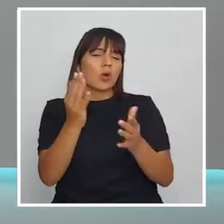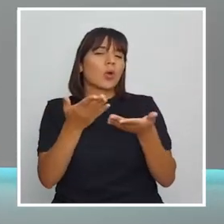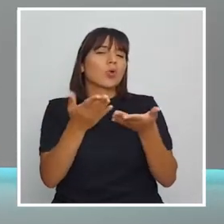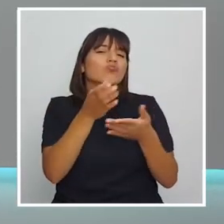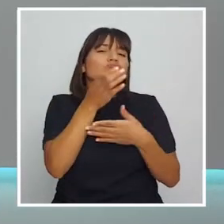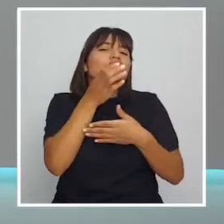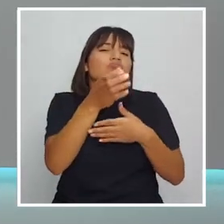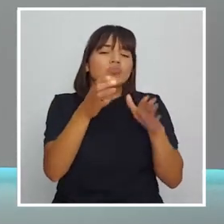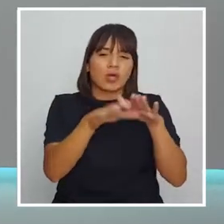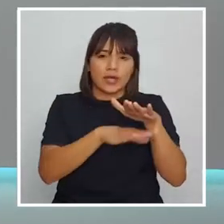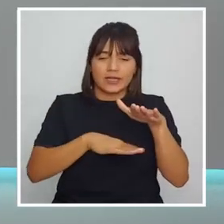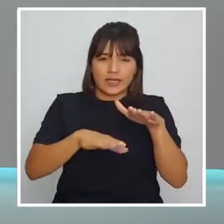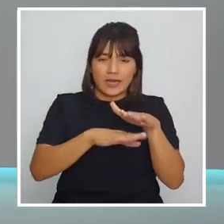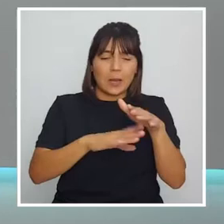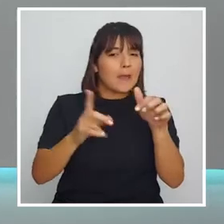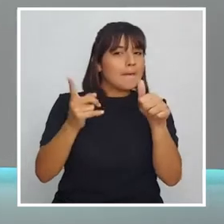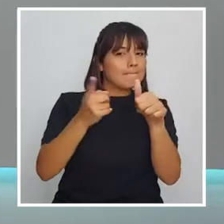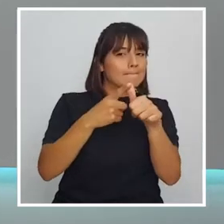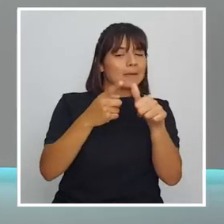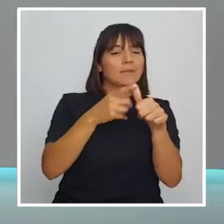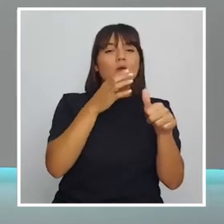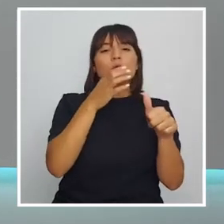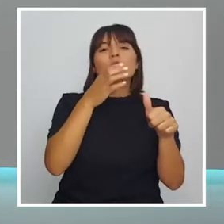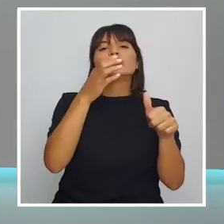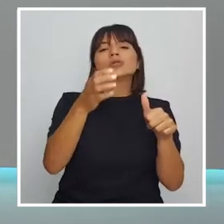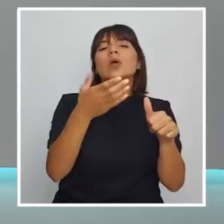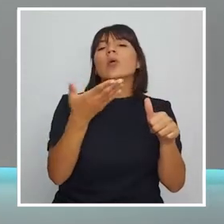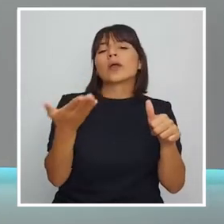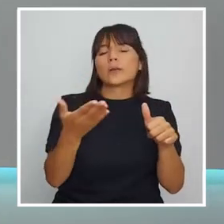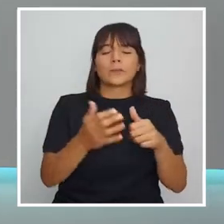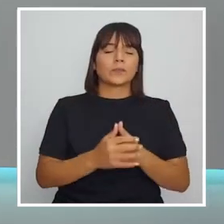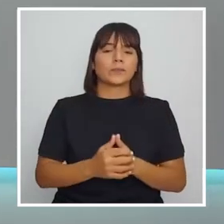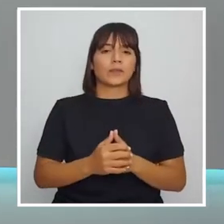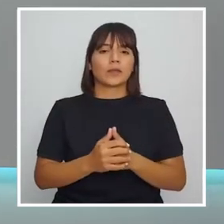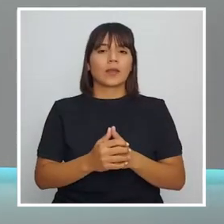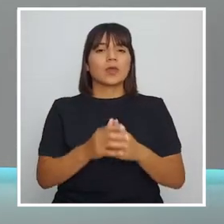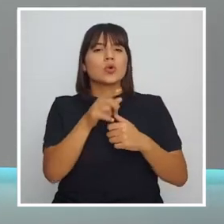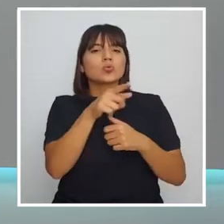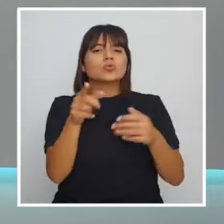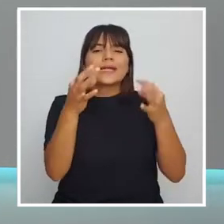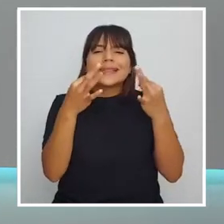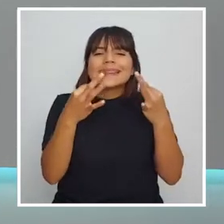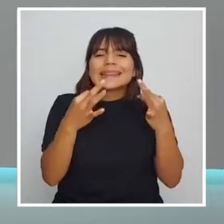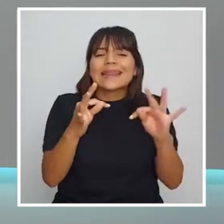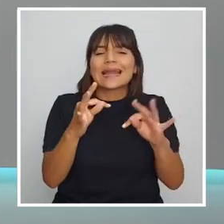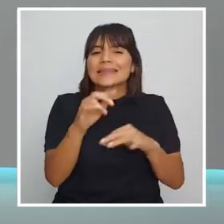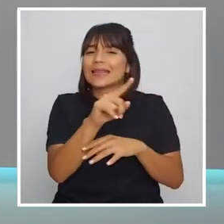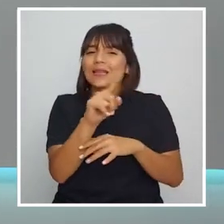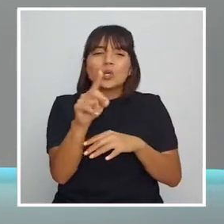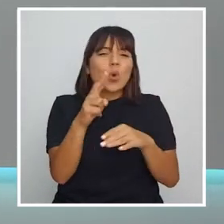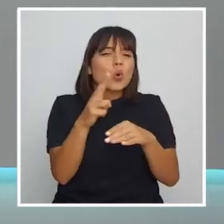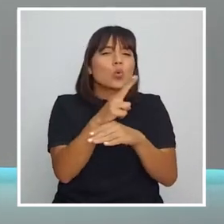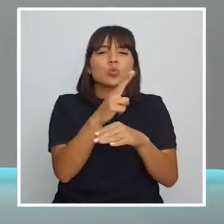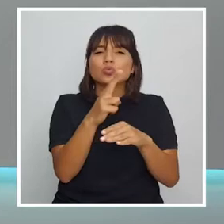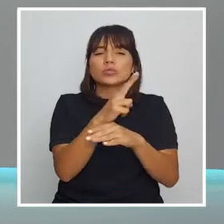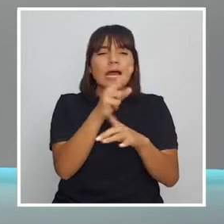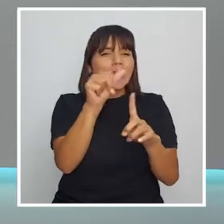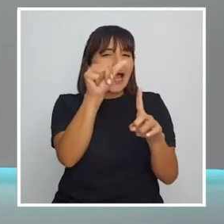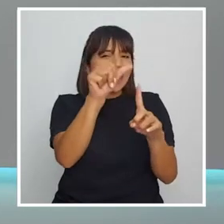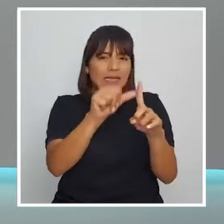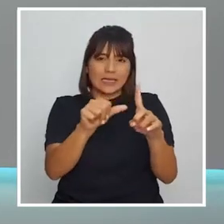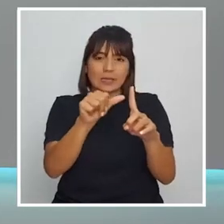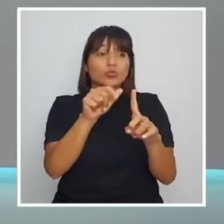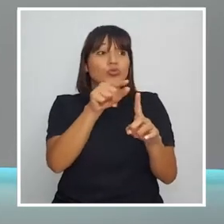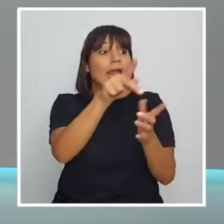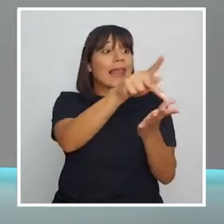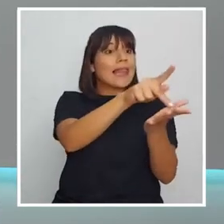Uno, el primer consejo que damos es que trate de no tocar el aguinaldo en las siguientes 24 horas de que lo